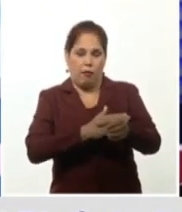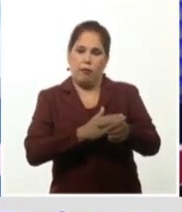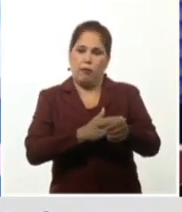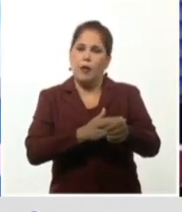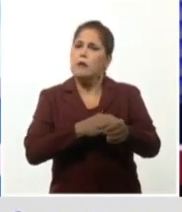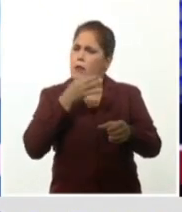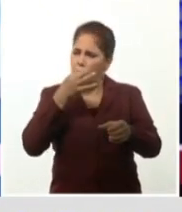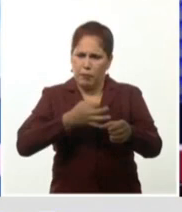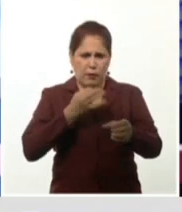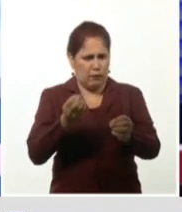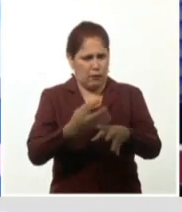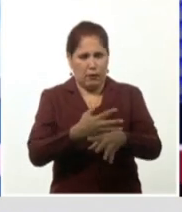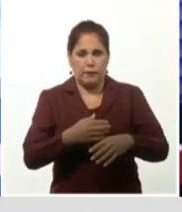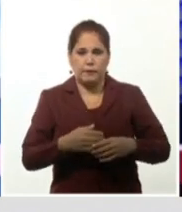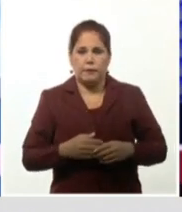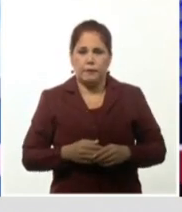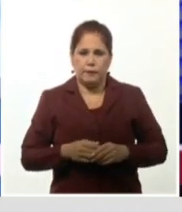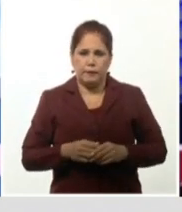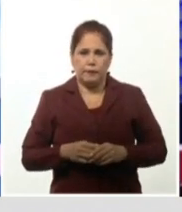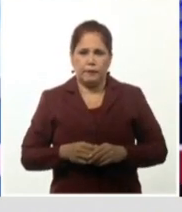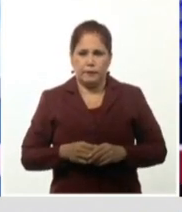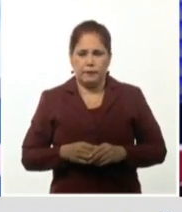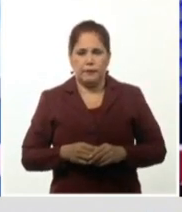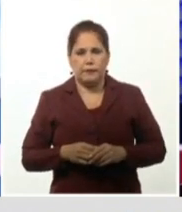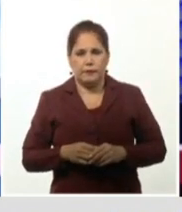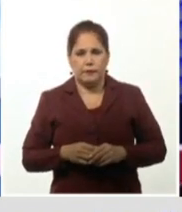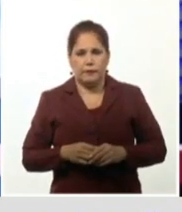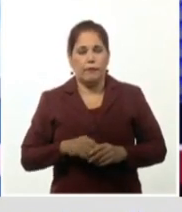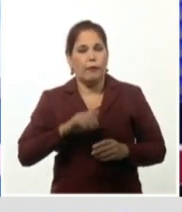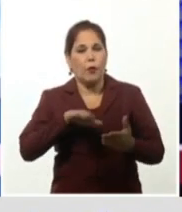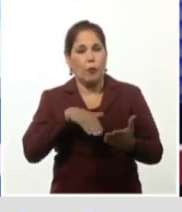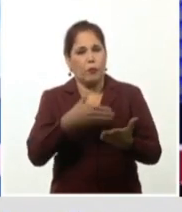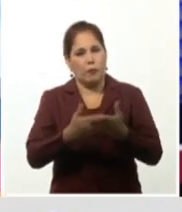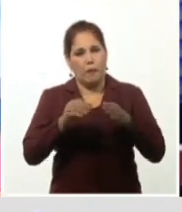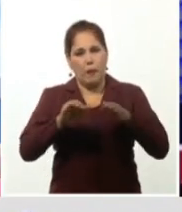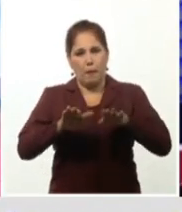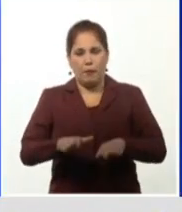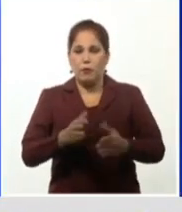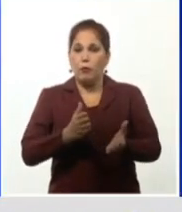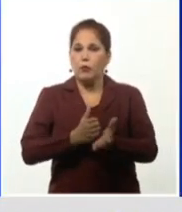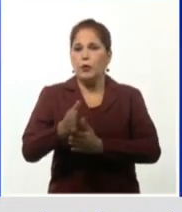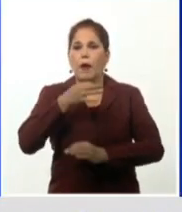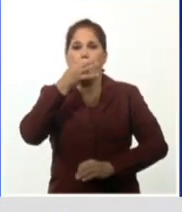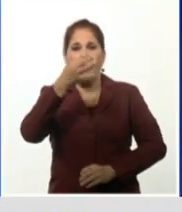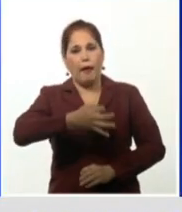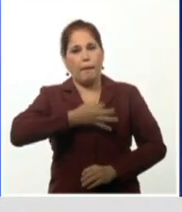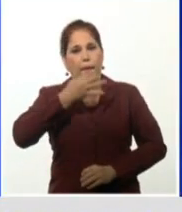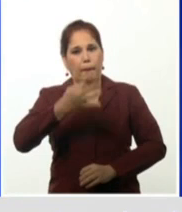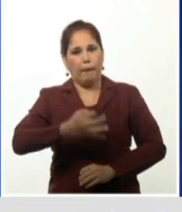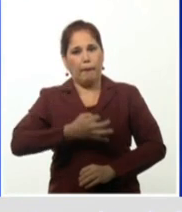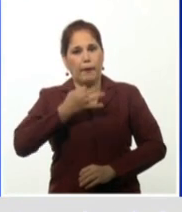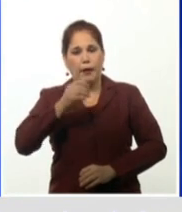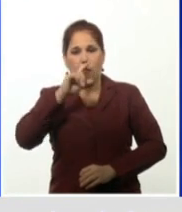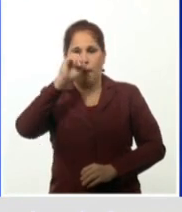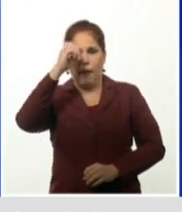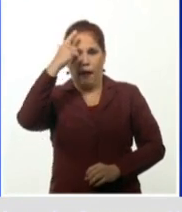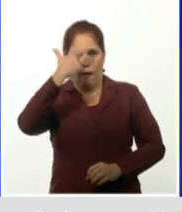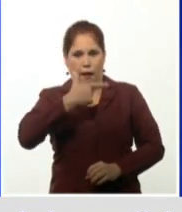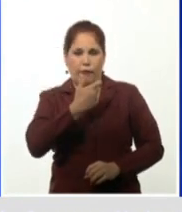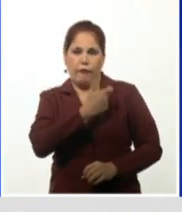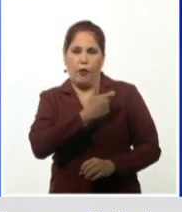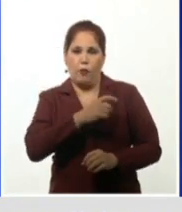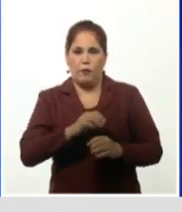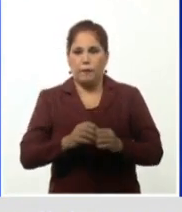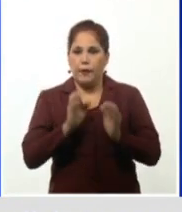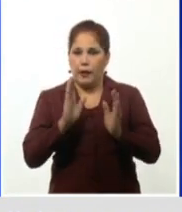hecho con los voluntarios de las etapas anteriores. Le propongo una pausa para seguir hablando sobre Abdala y este fase